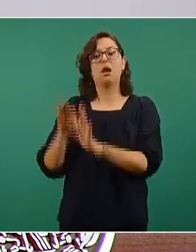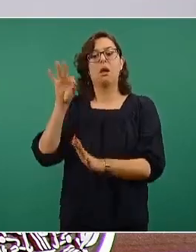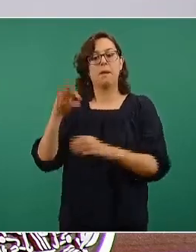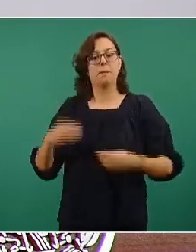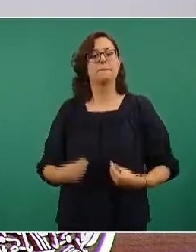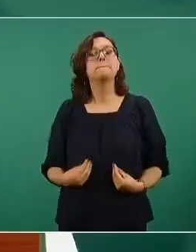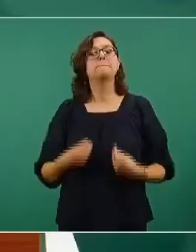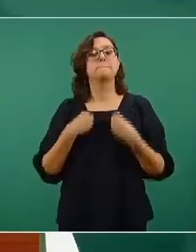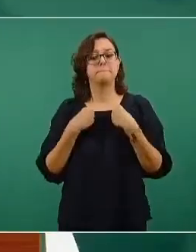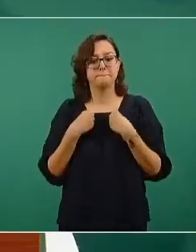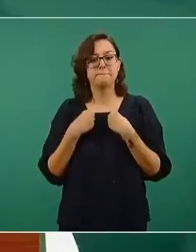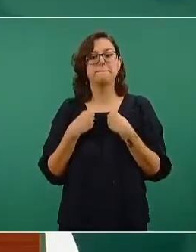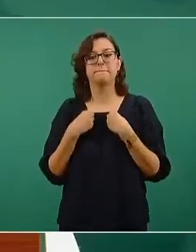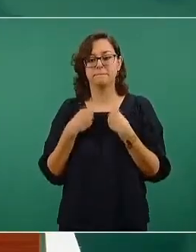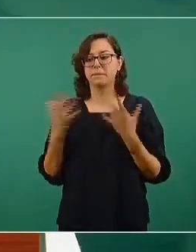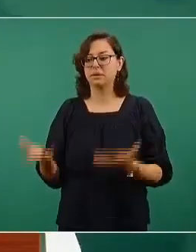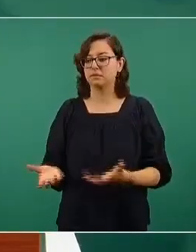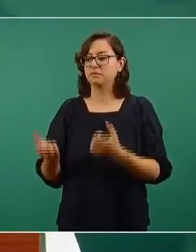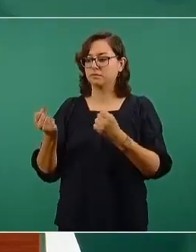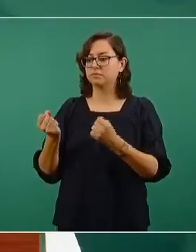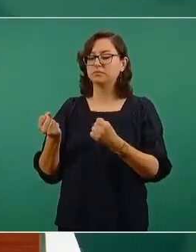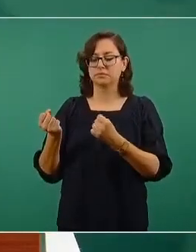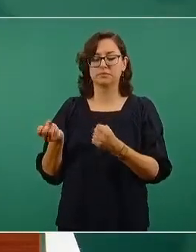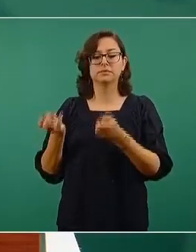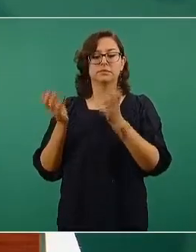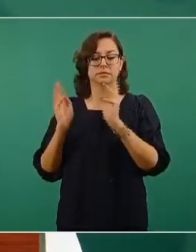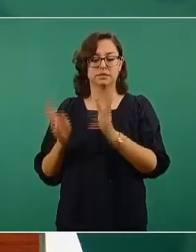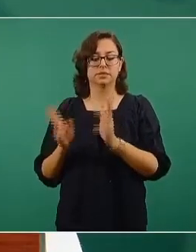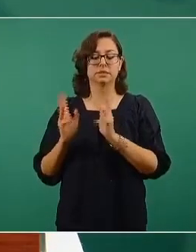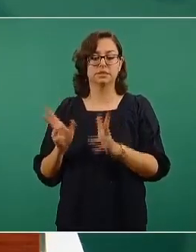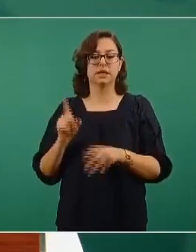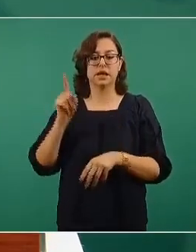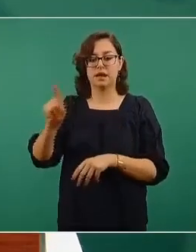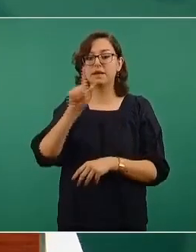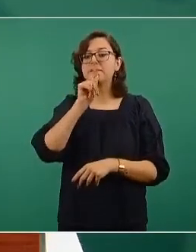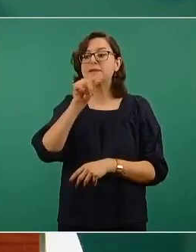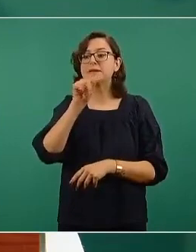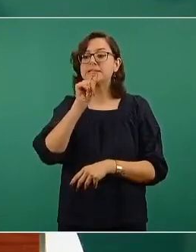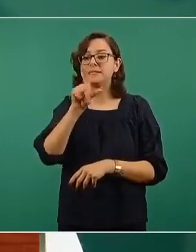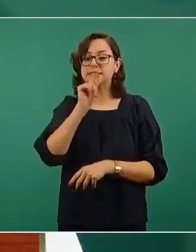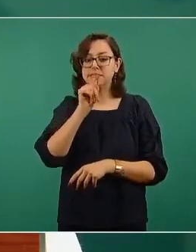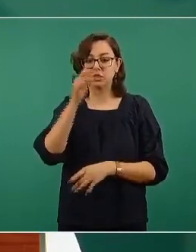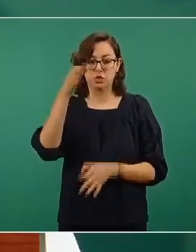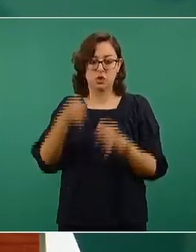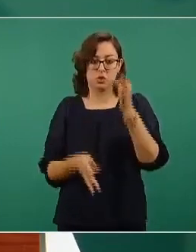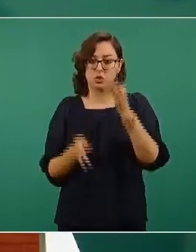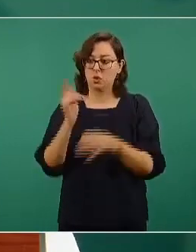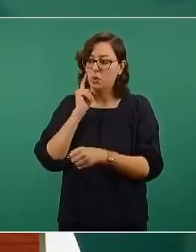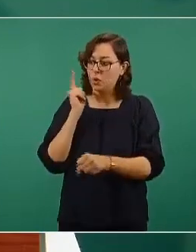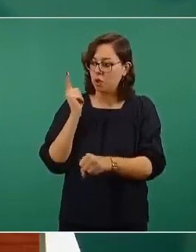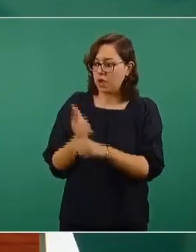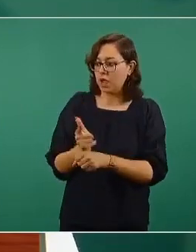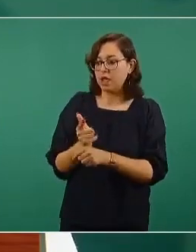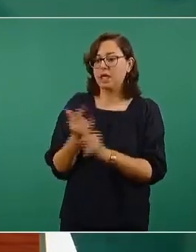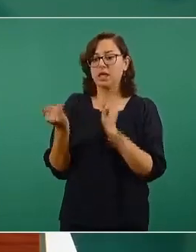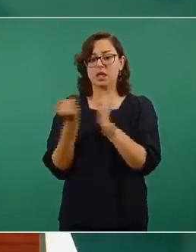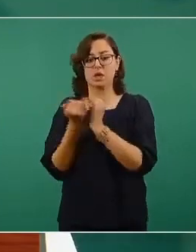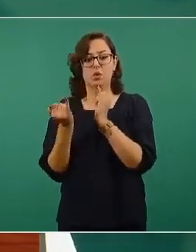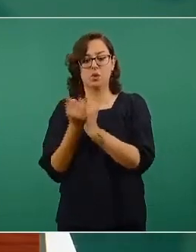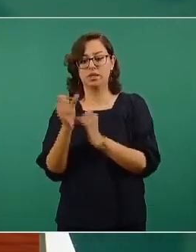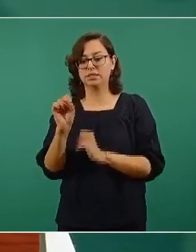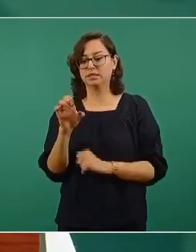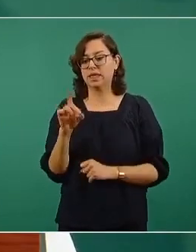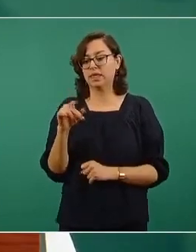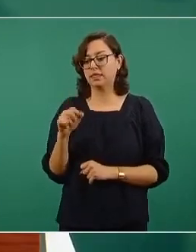Estado de Jalisco, en una acción en colaboración con esa Fiscalía, la Secretaría de la Defensa Nacional,